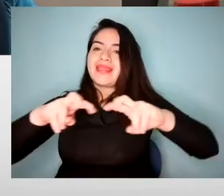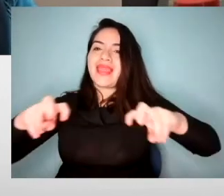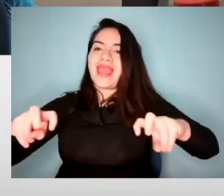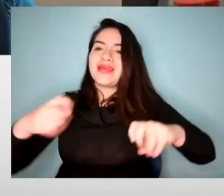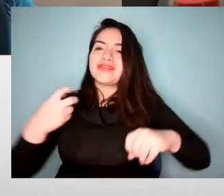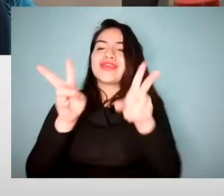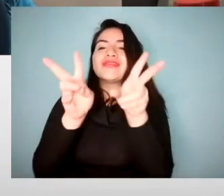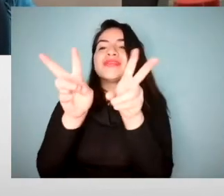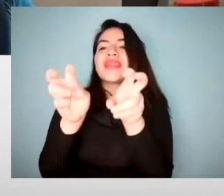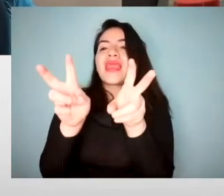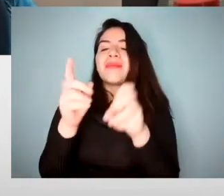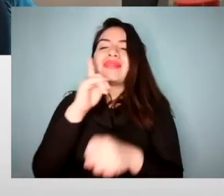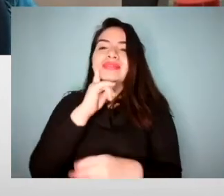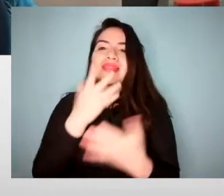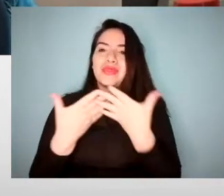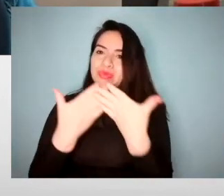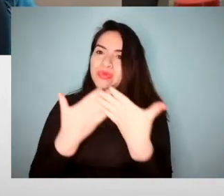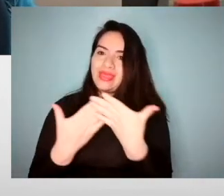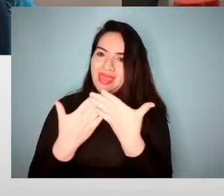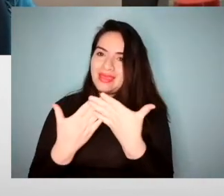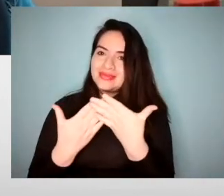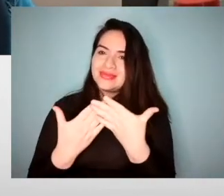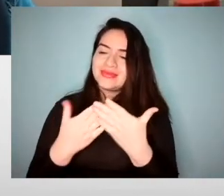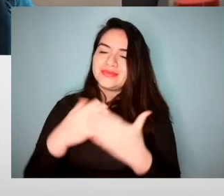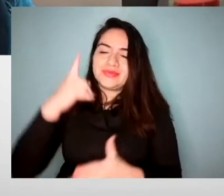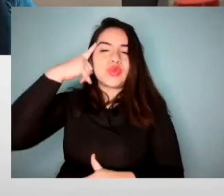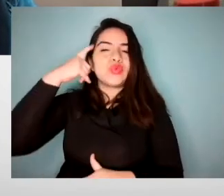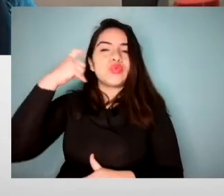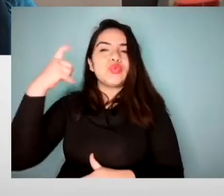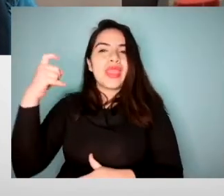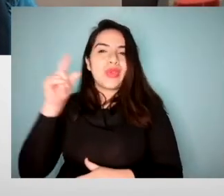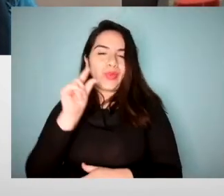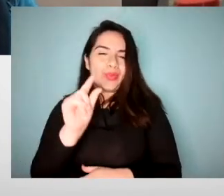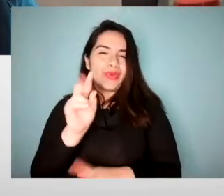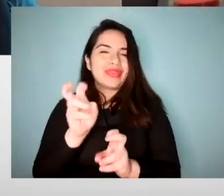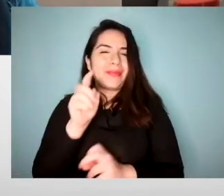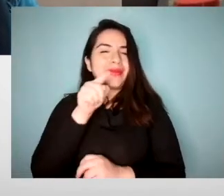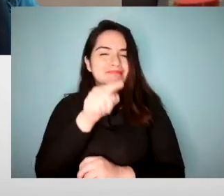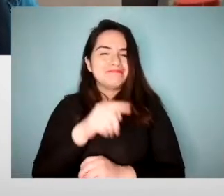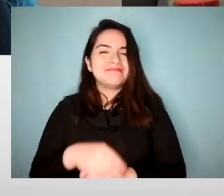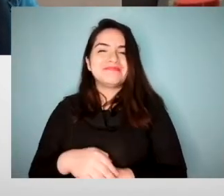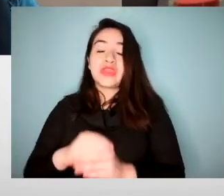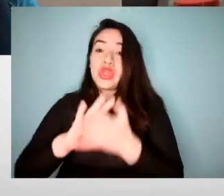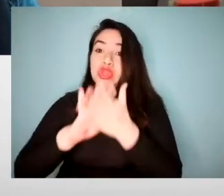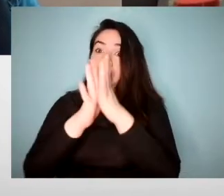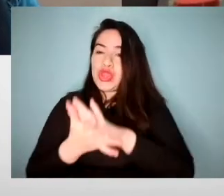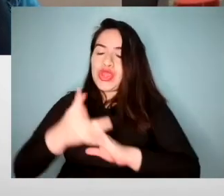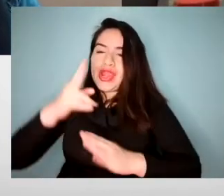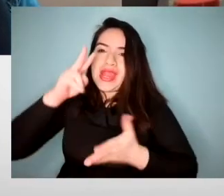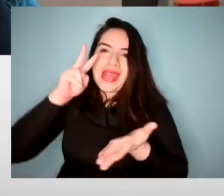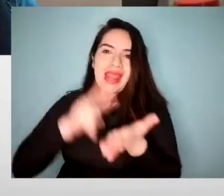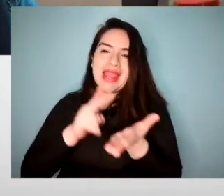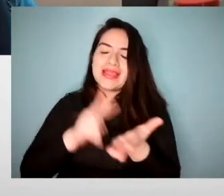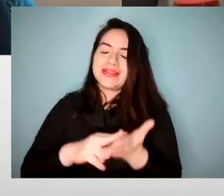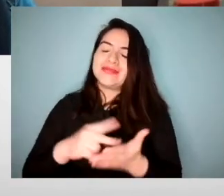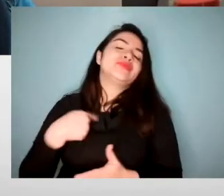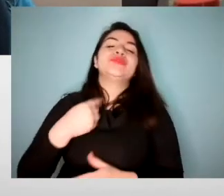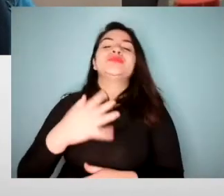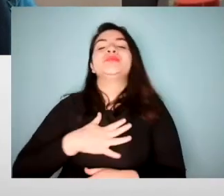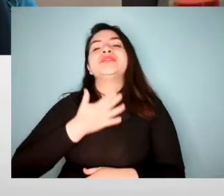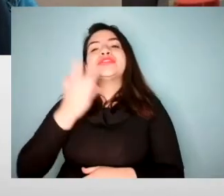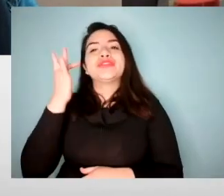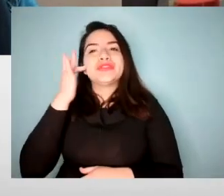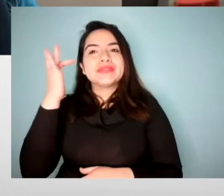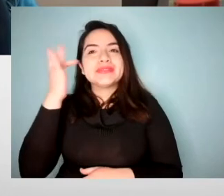tener estudiantes, soñaba un poco con eso y creo que todo se ha hecho realidad. Yo me siento súper contenta de poder aportar a